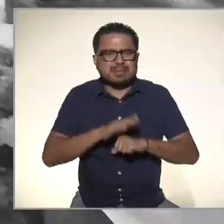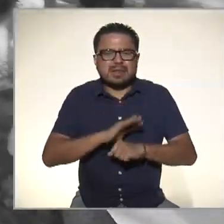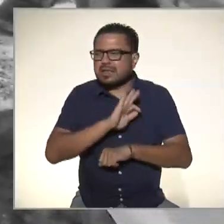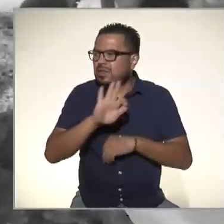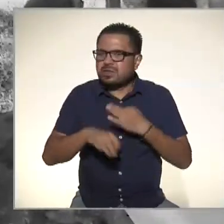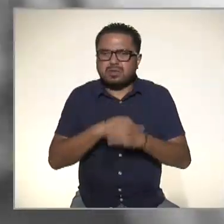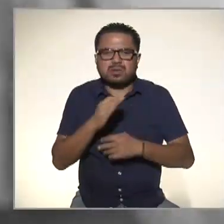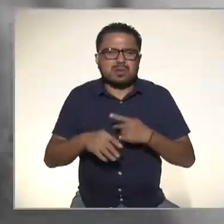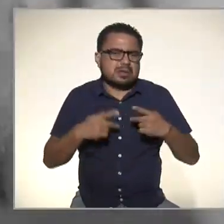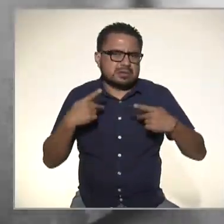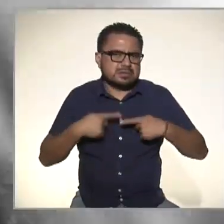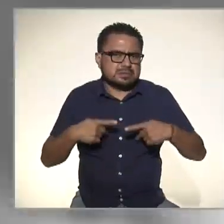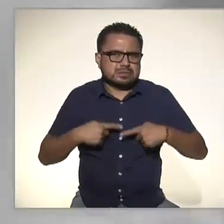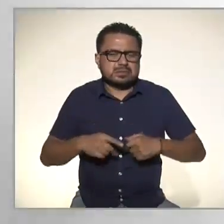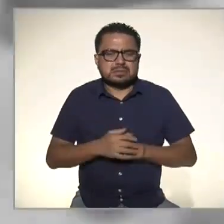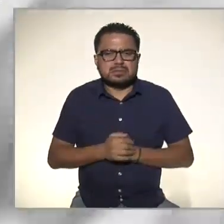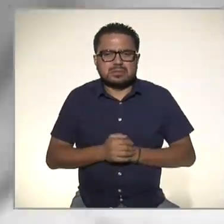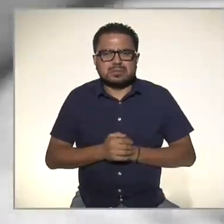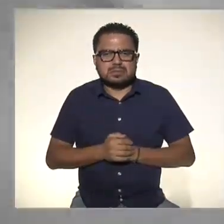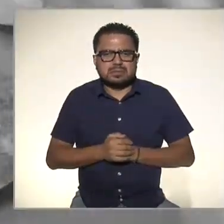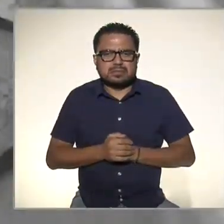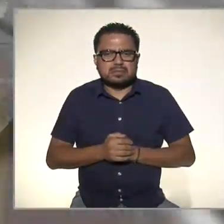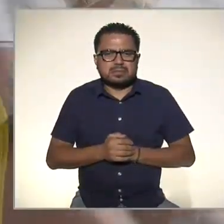a todos.